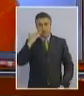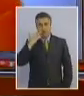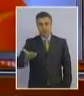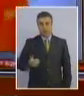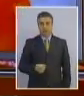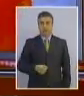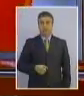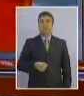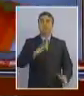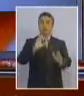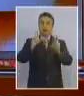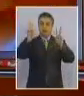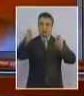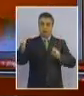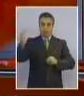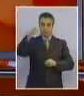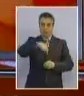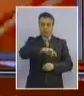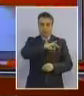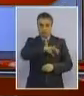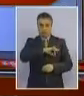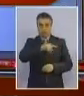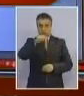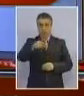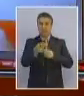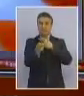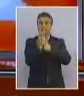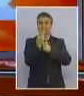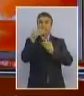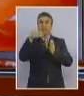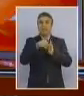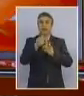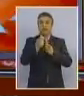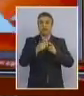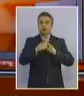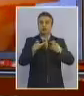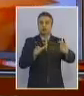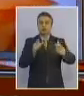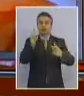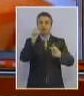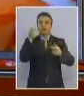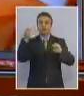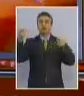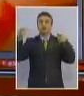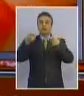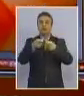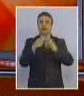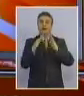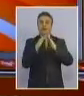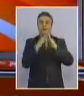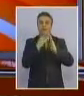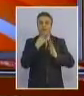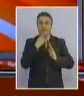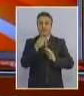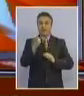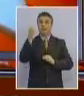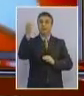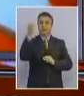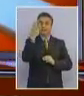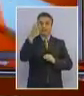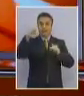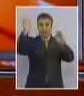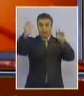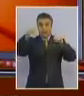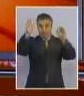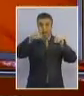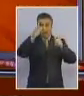y de vuelta aquí a nuestro país más de 13 mil subsidios de vivienda en todo el país fueron entregados durante estas jornadas se trata del tercer llamado